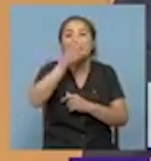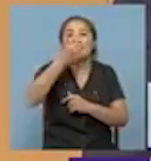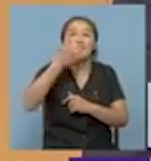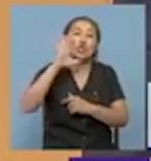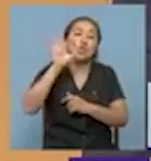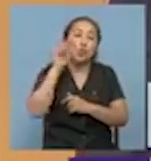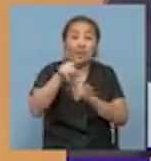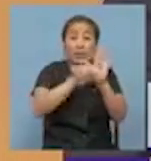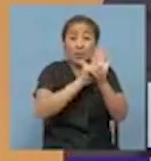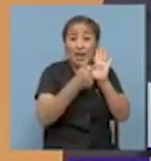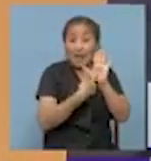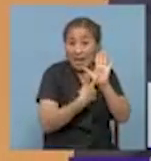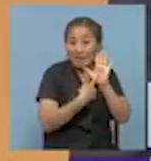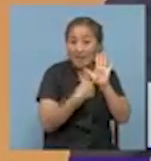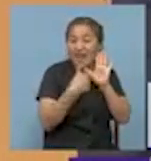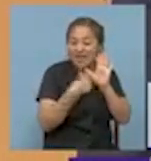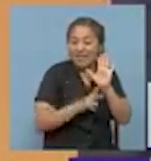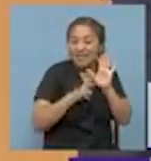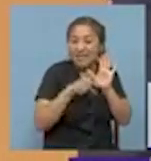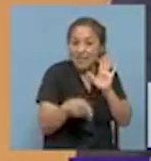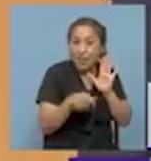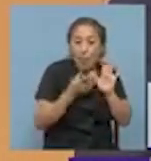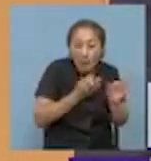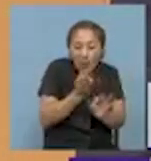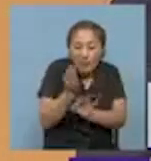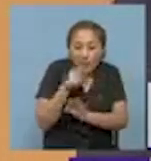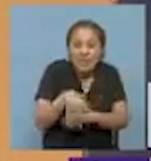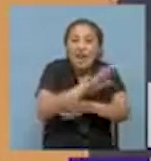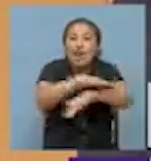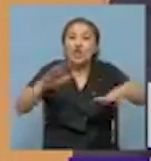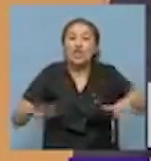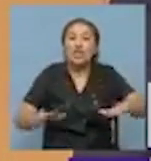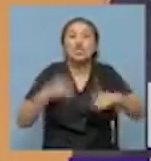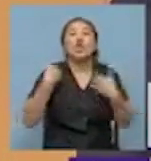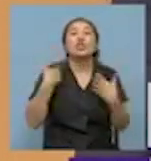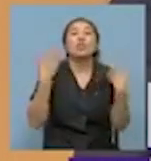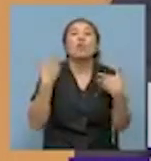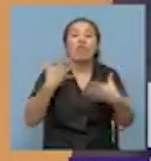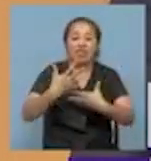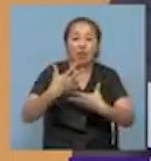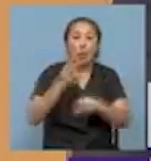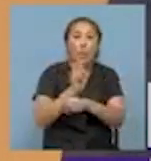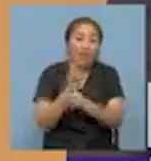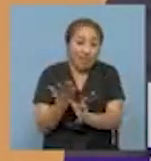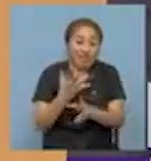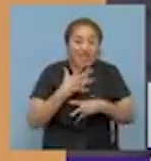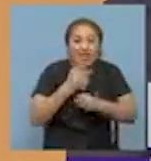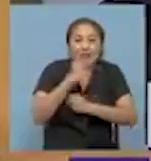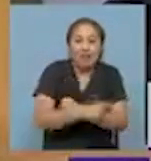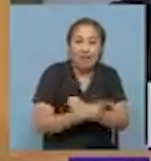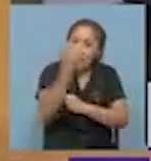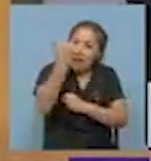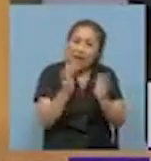es una ley totalmente apta apta para que se desee educación sexual con manuales bien hechos con manuales que existen